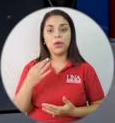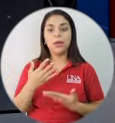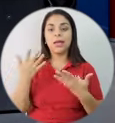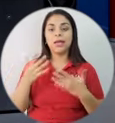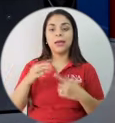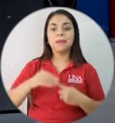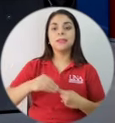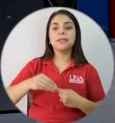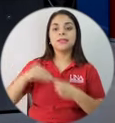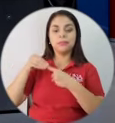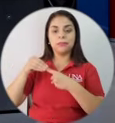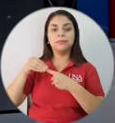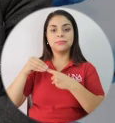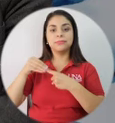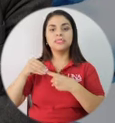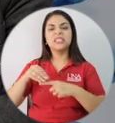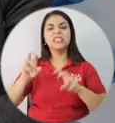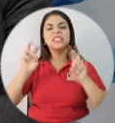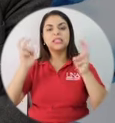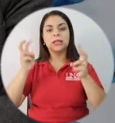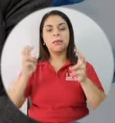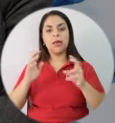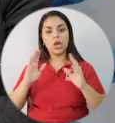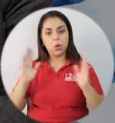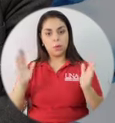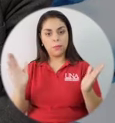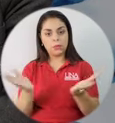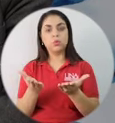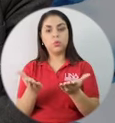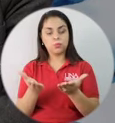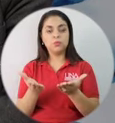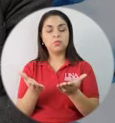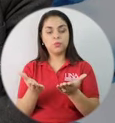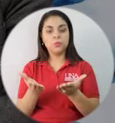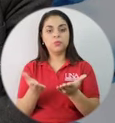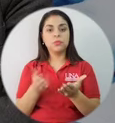que principalmente es el tema de la convicción